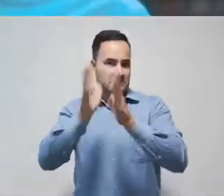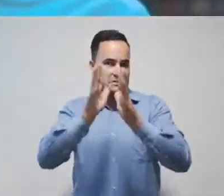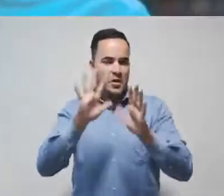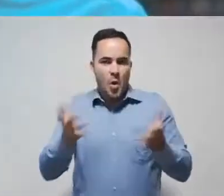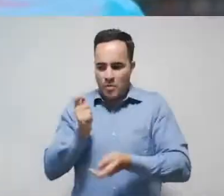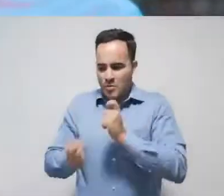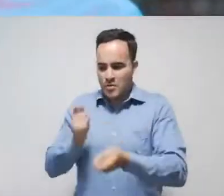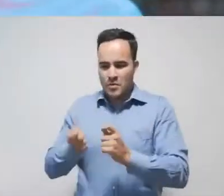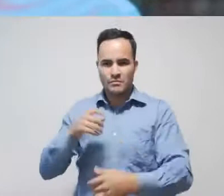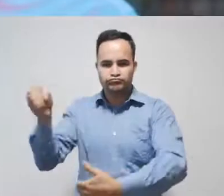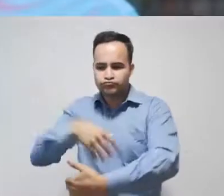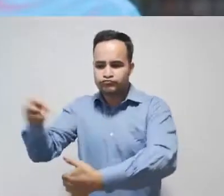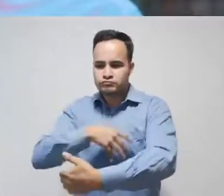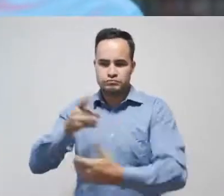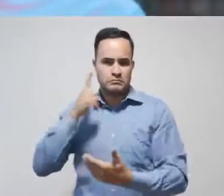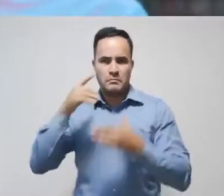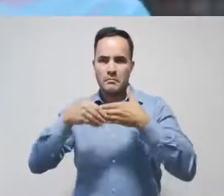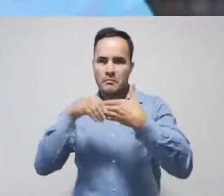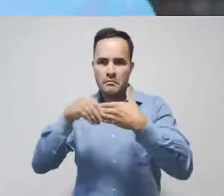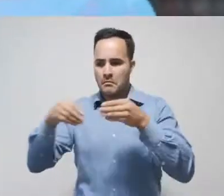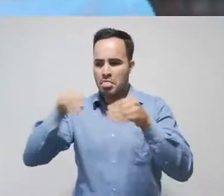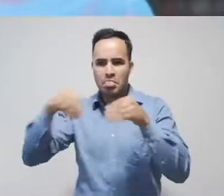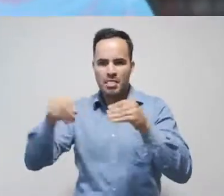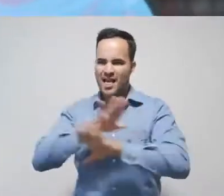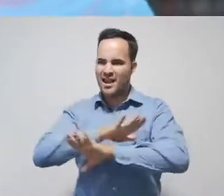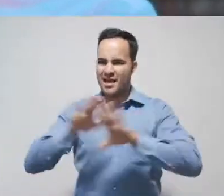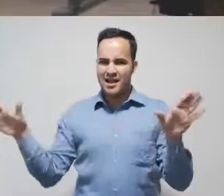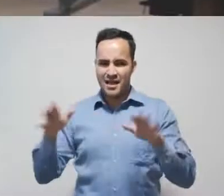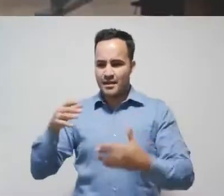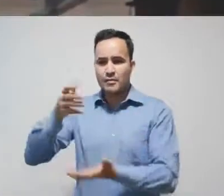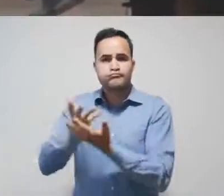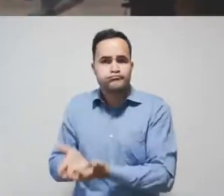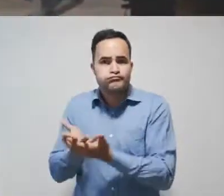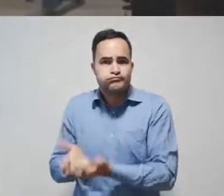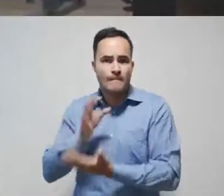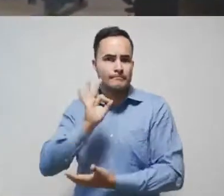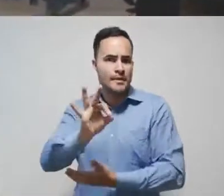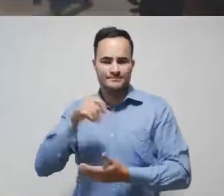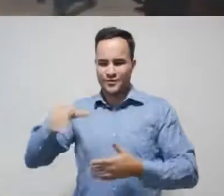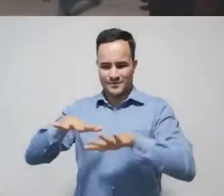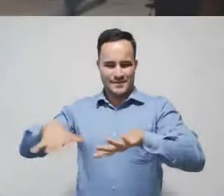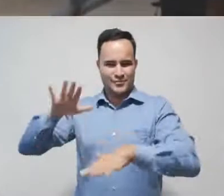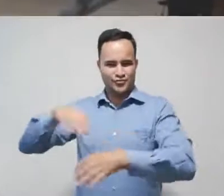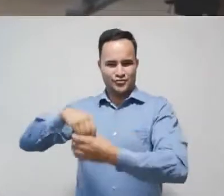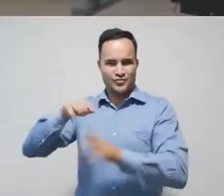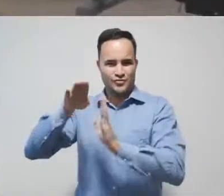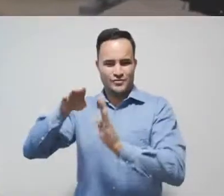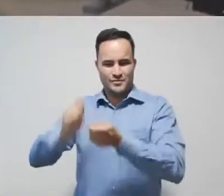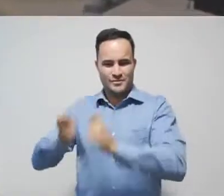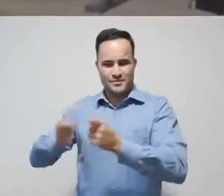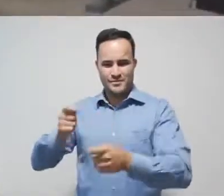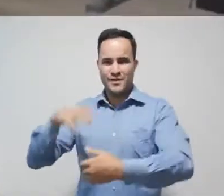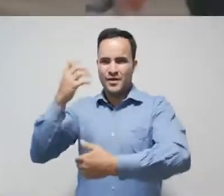enseñar cómo se hace mercado sin plásticos, de un solo uso, mercando a granel aquí en la plaza y mercando también